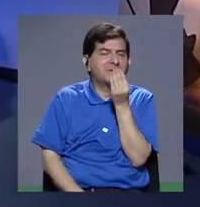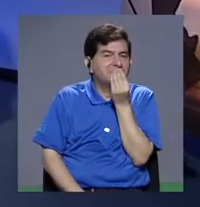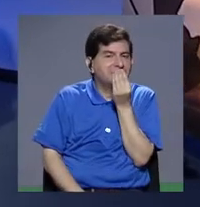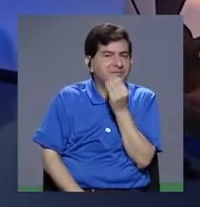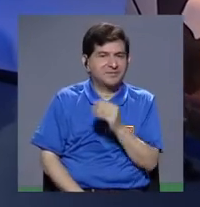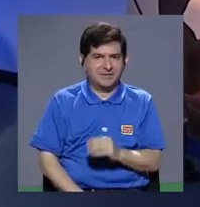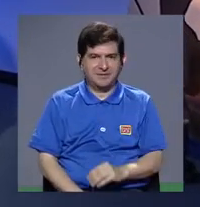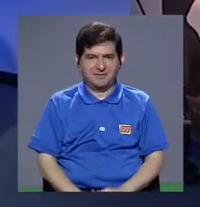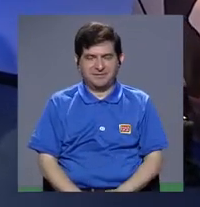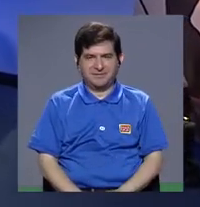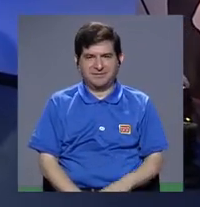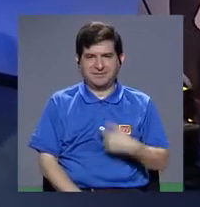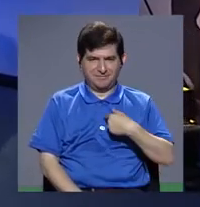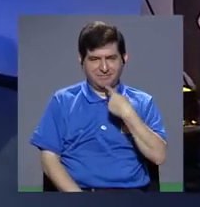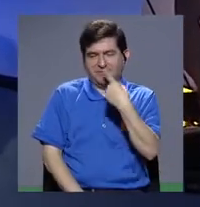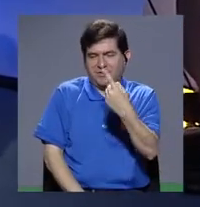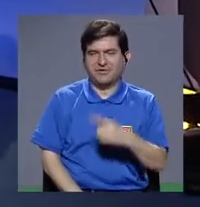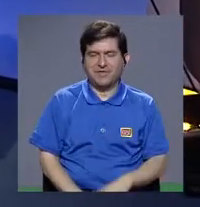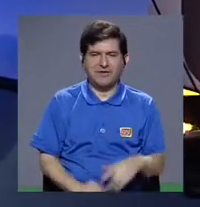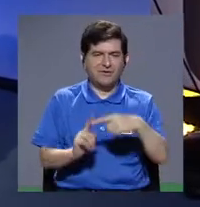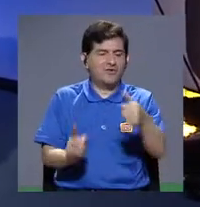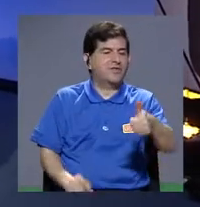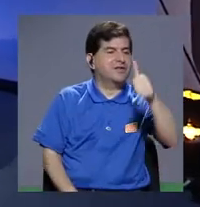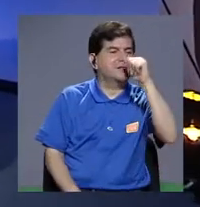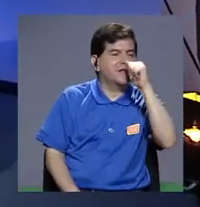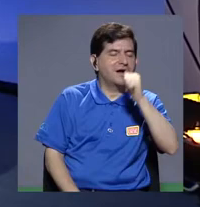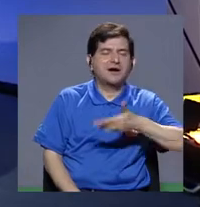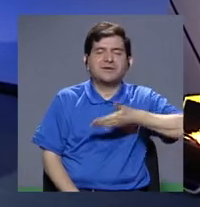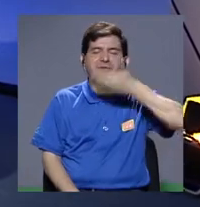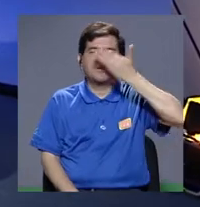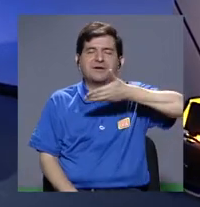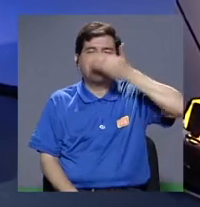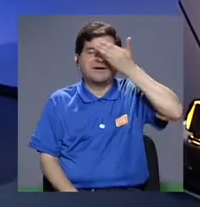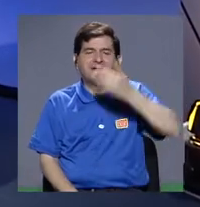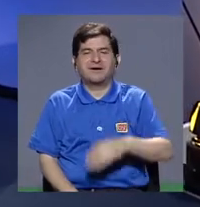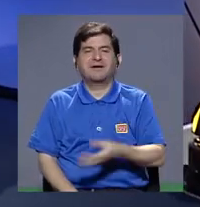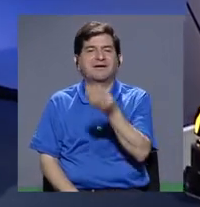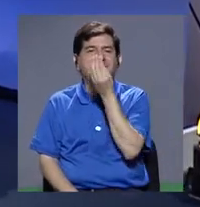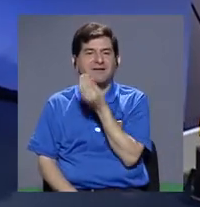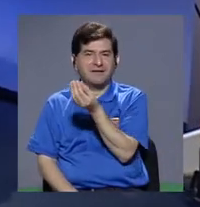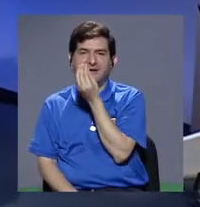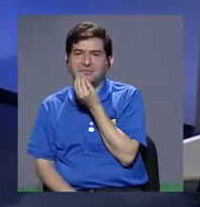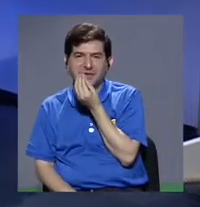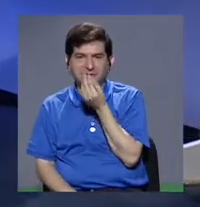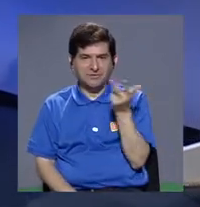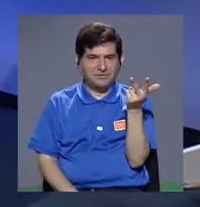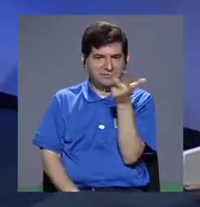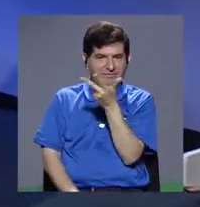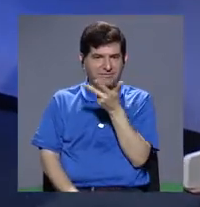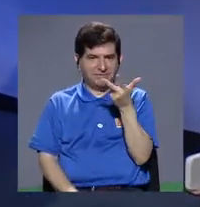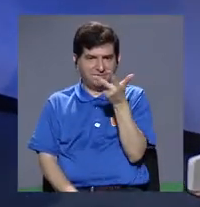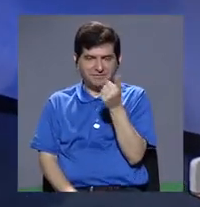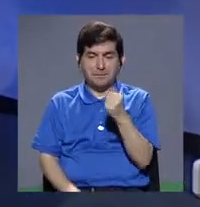consumen quiero decir desde el agua al aire a la alimentación